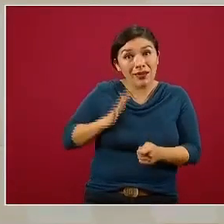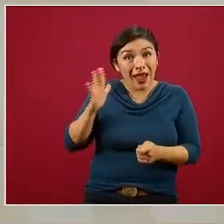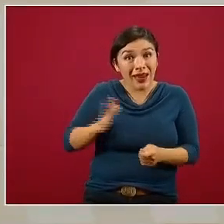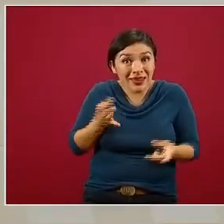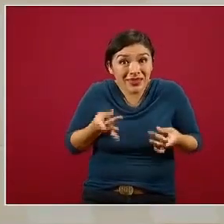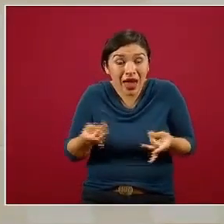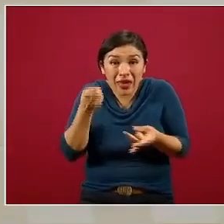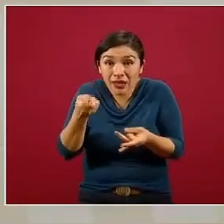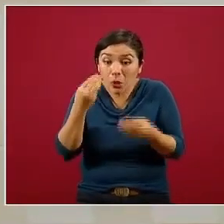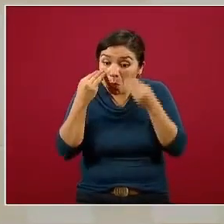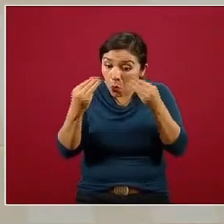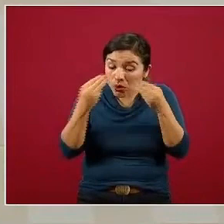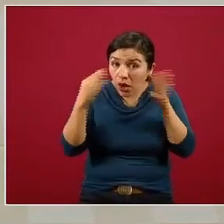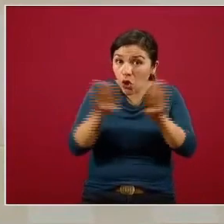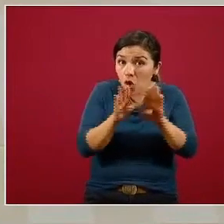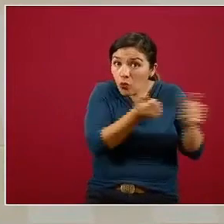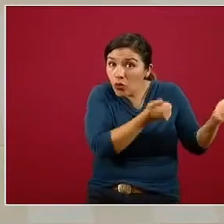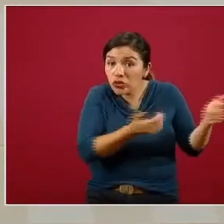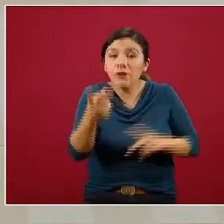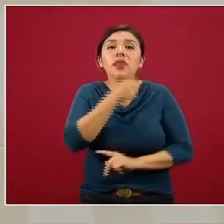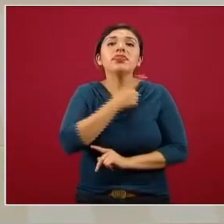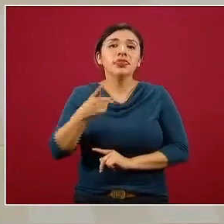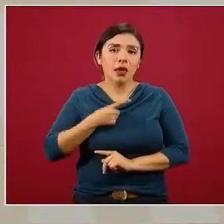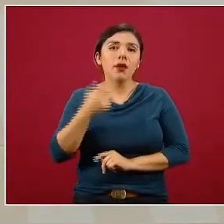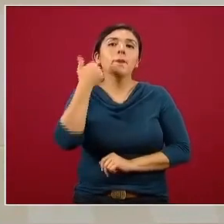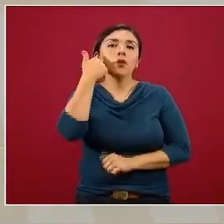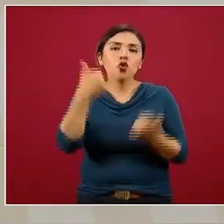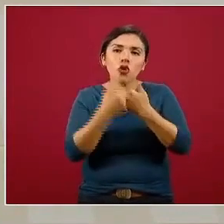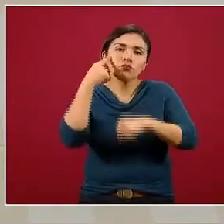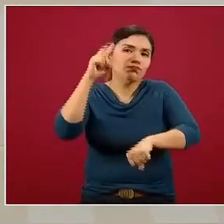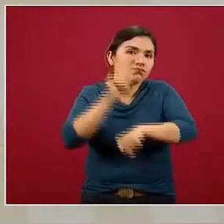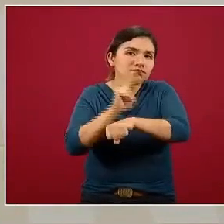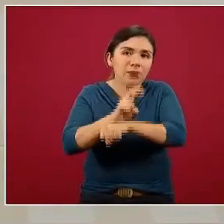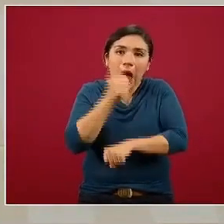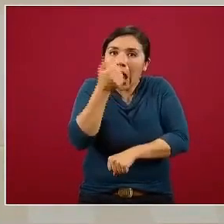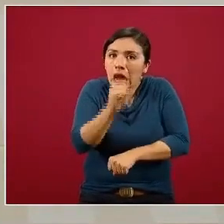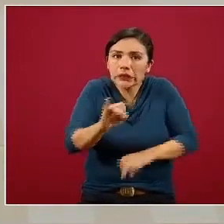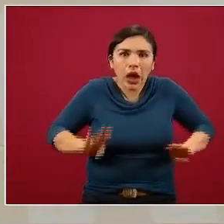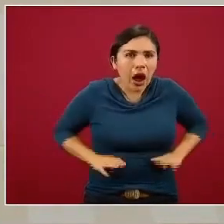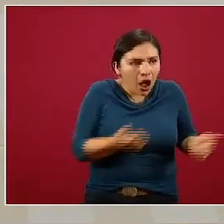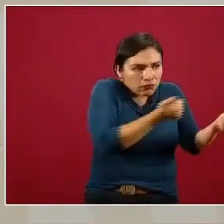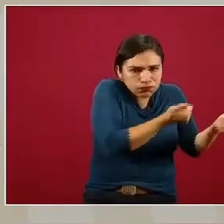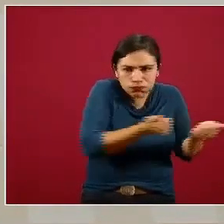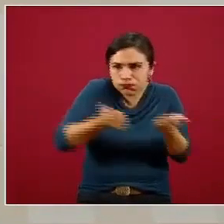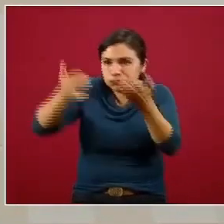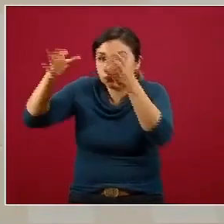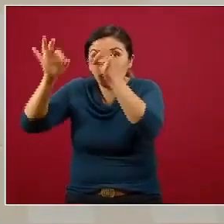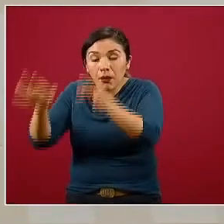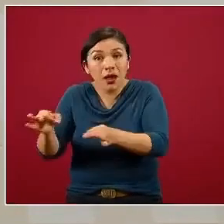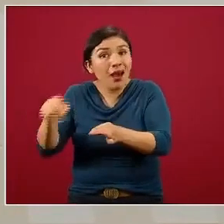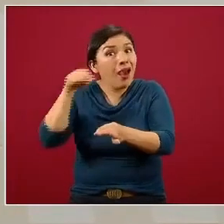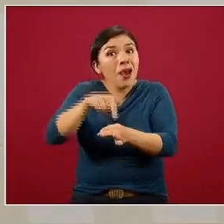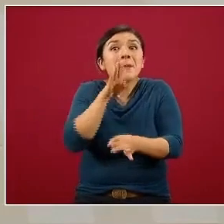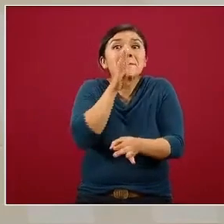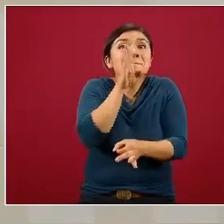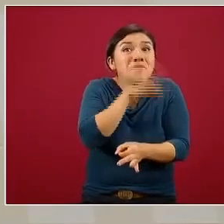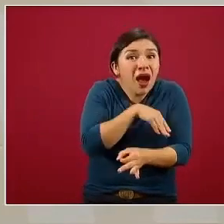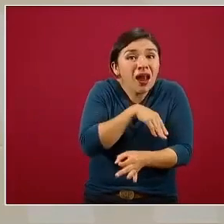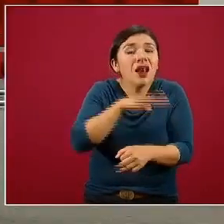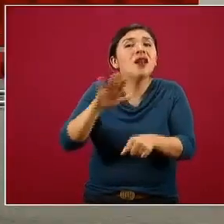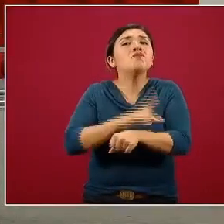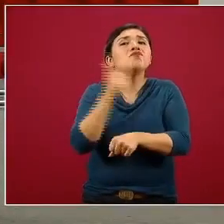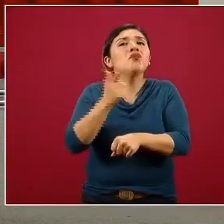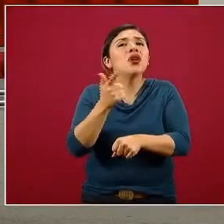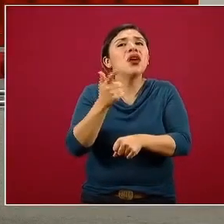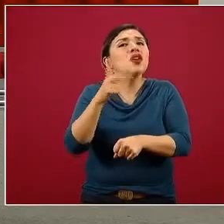las muestras que se envían tienen que ver precisamente con verificar toda esta cadena. Si la muestra no está en buenas condiciones, o ya sea porque no llegó en red